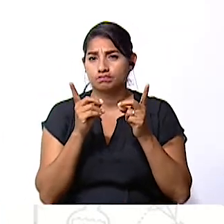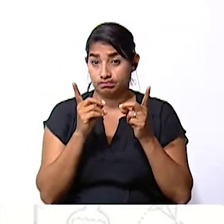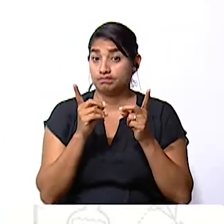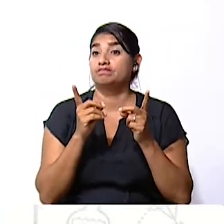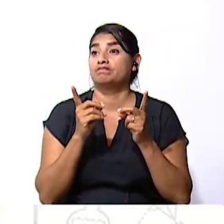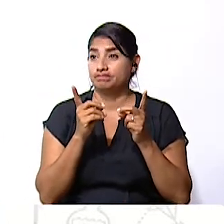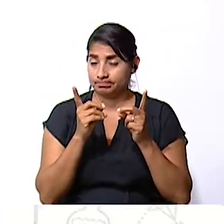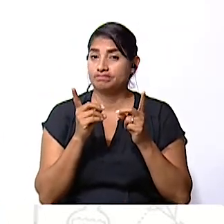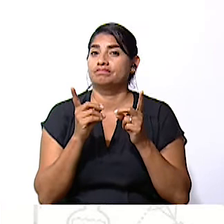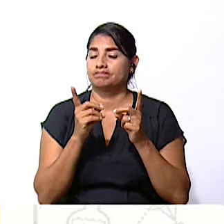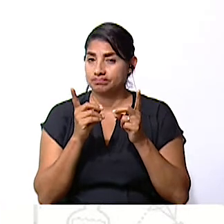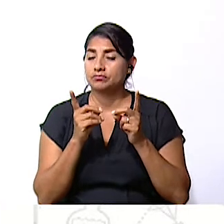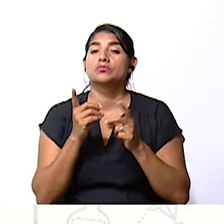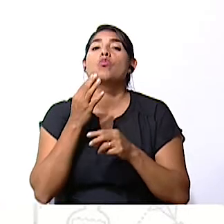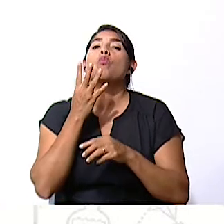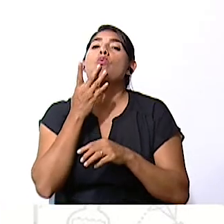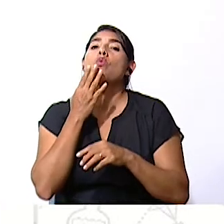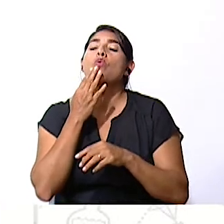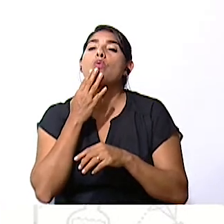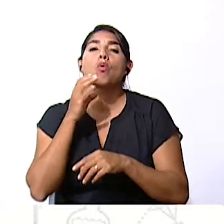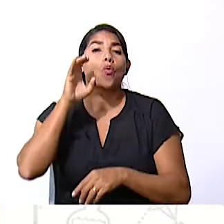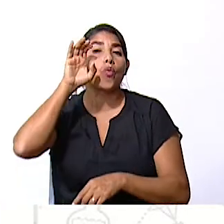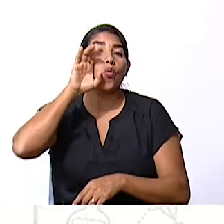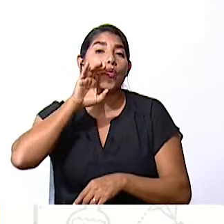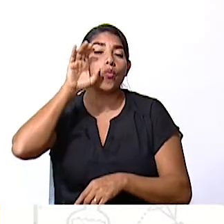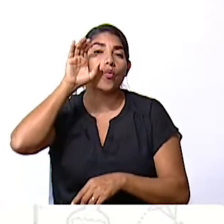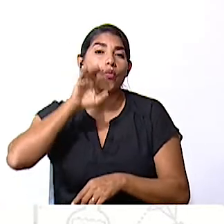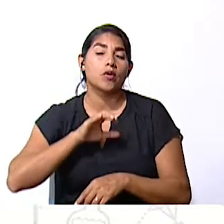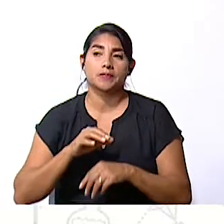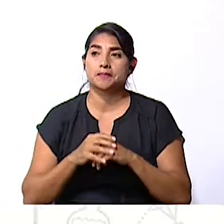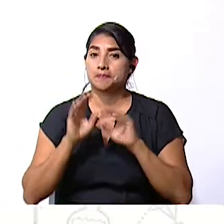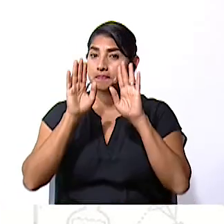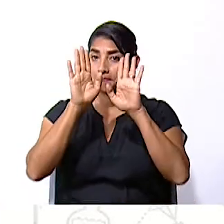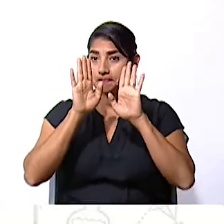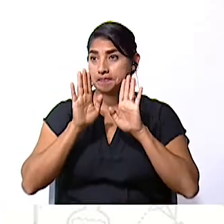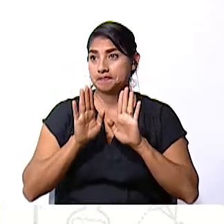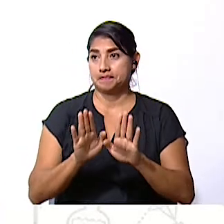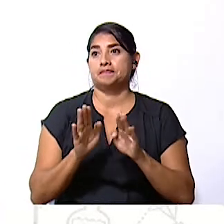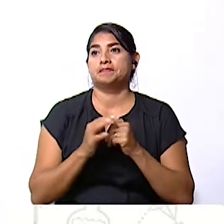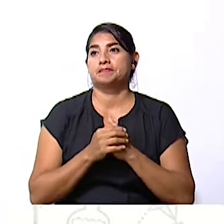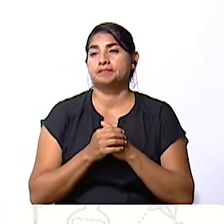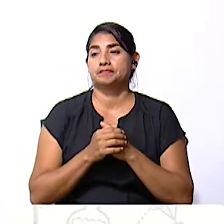Muy bien, color café. Excelente.